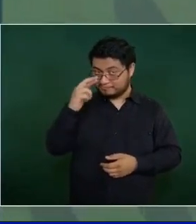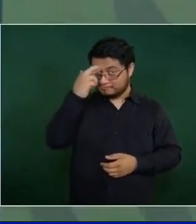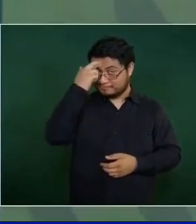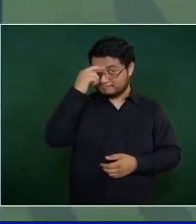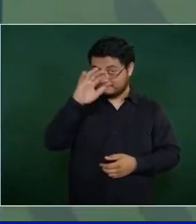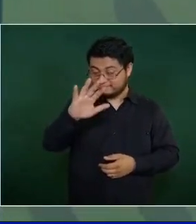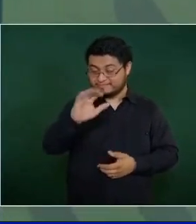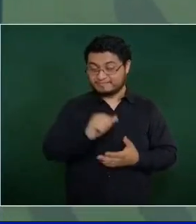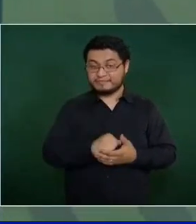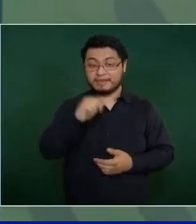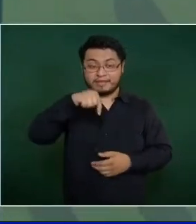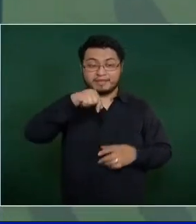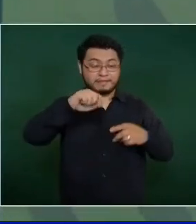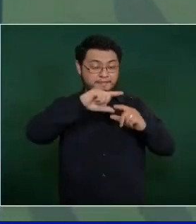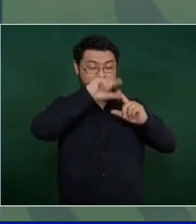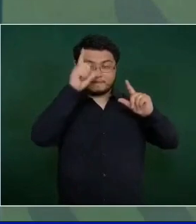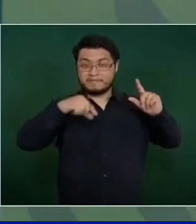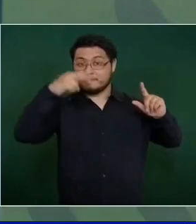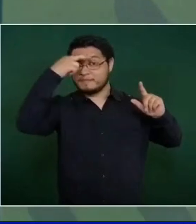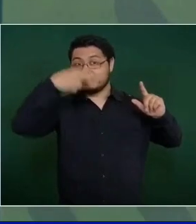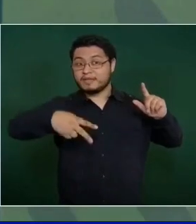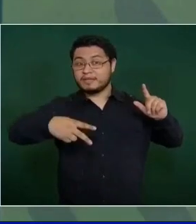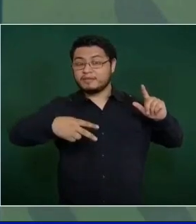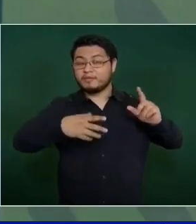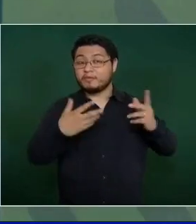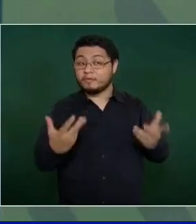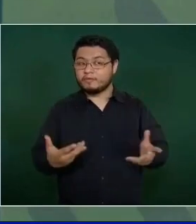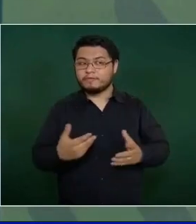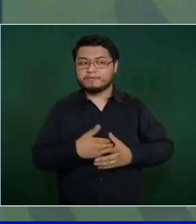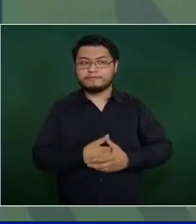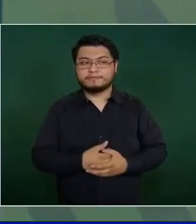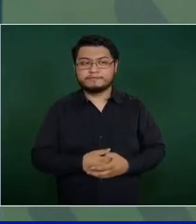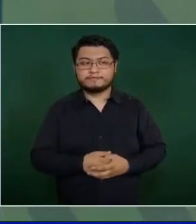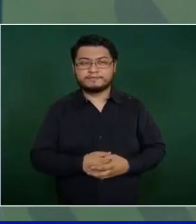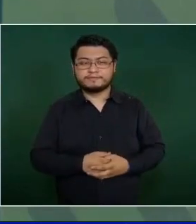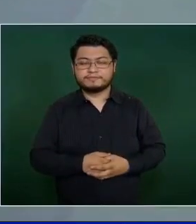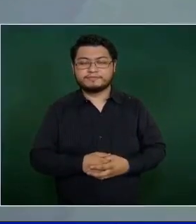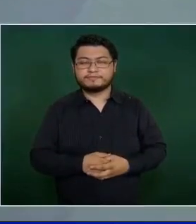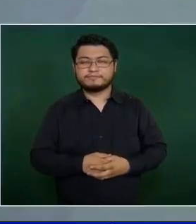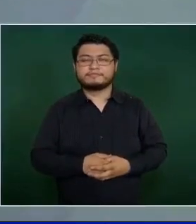que en México